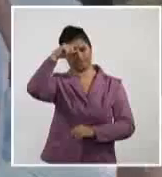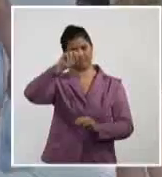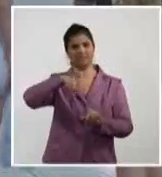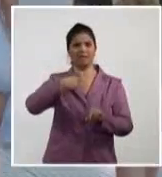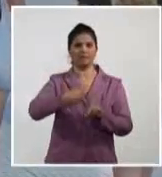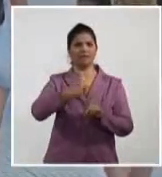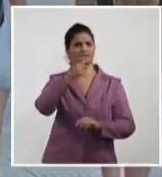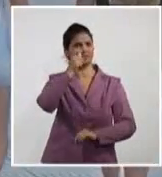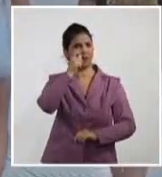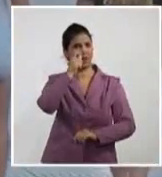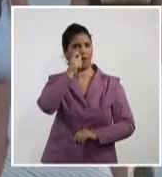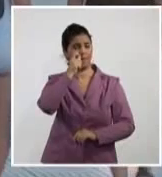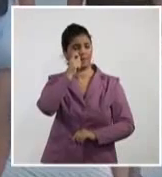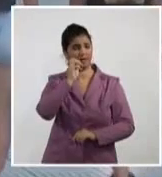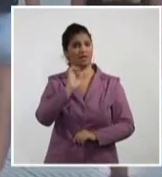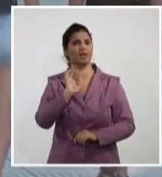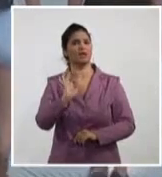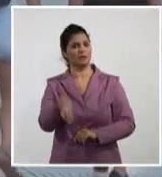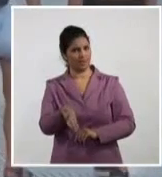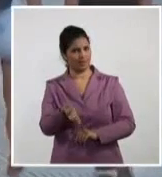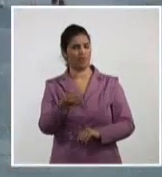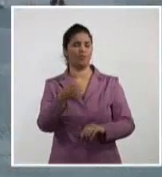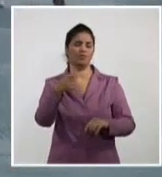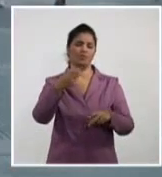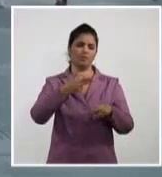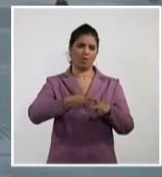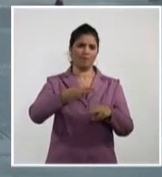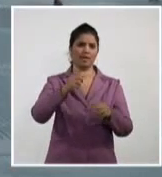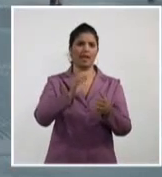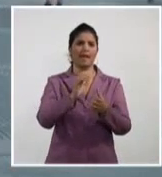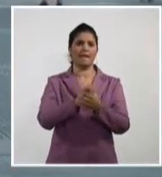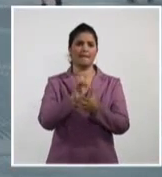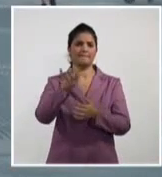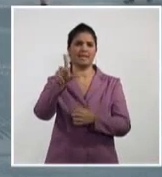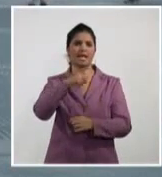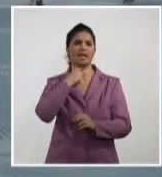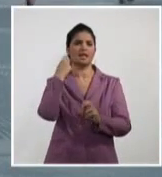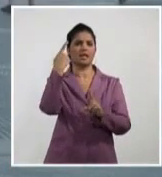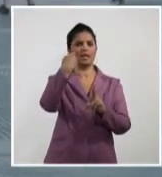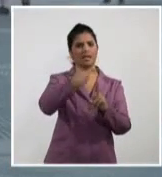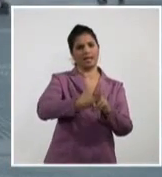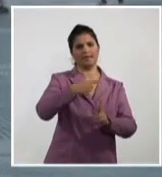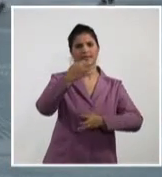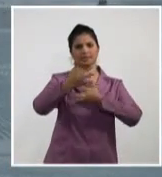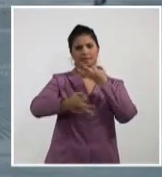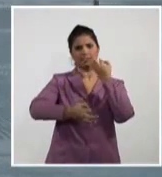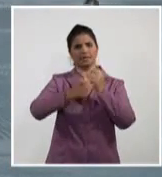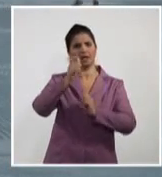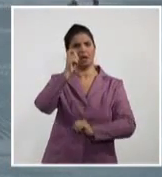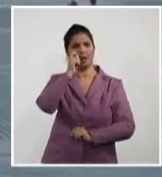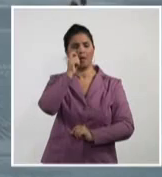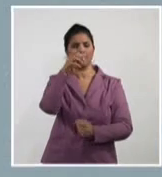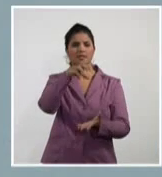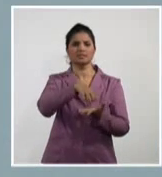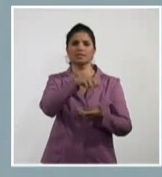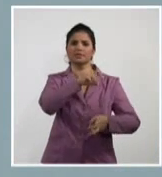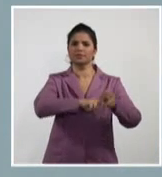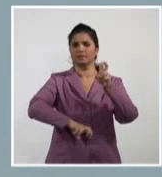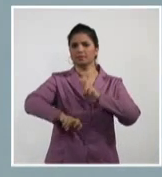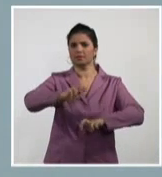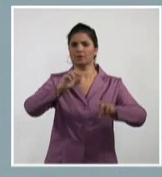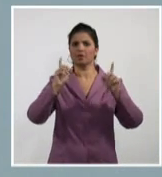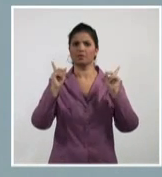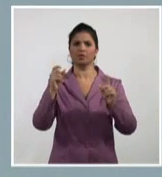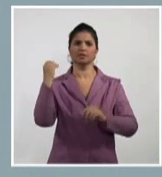Milei, la posición del país austral puede cambiar. Lo explica el académico Pavel Alemán del Centro de Investigaciones de Política